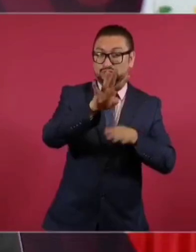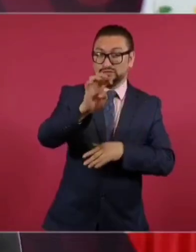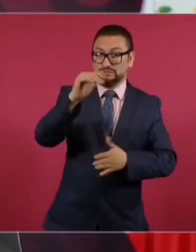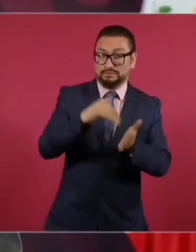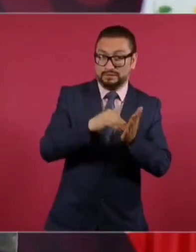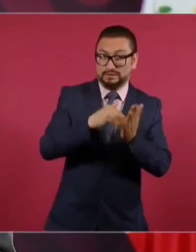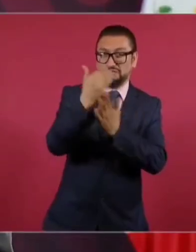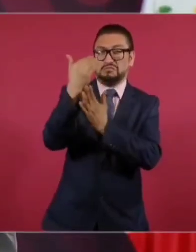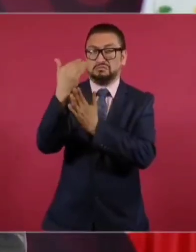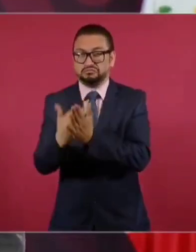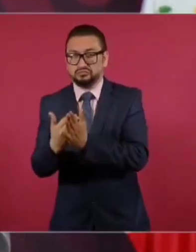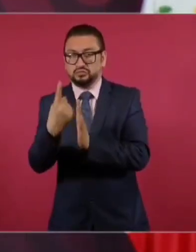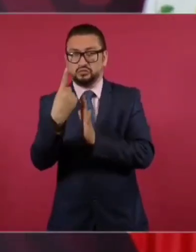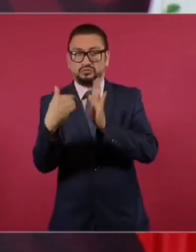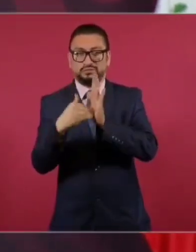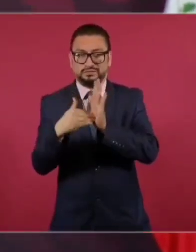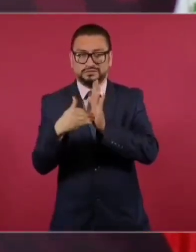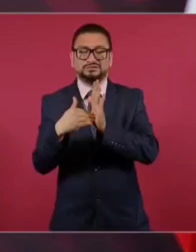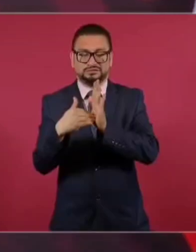3,400,000 barriles a